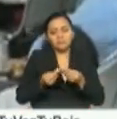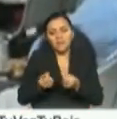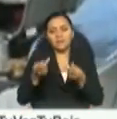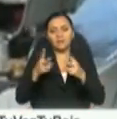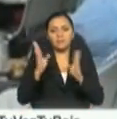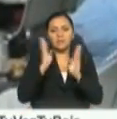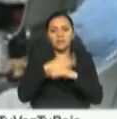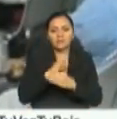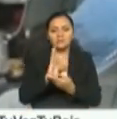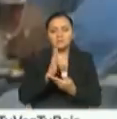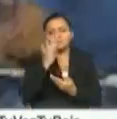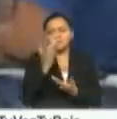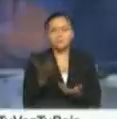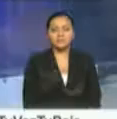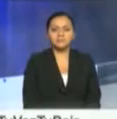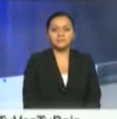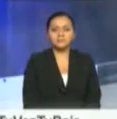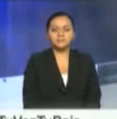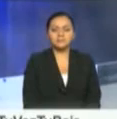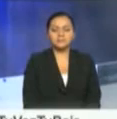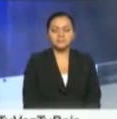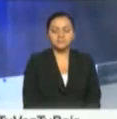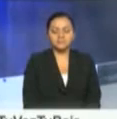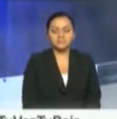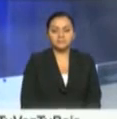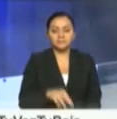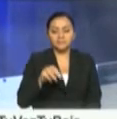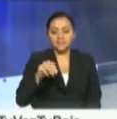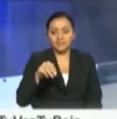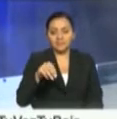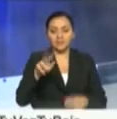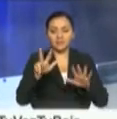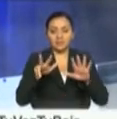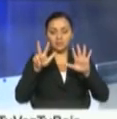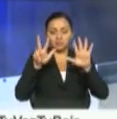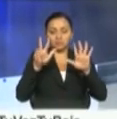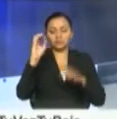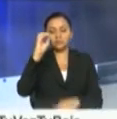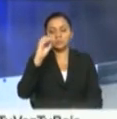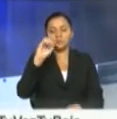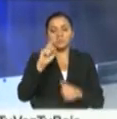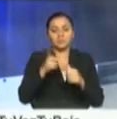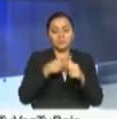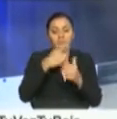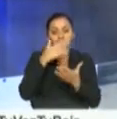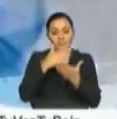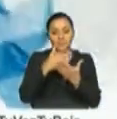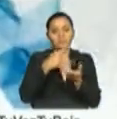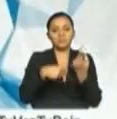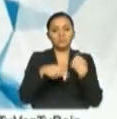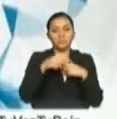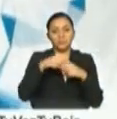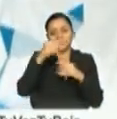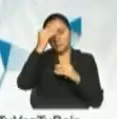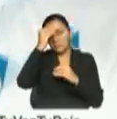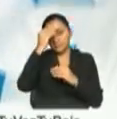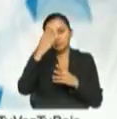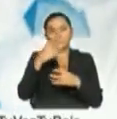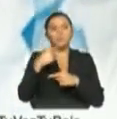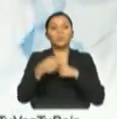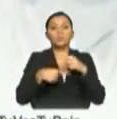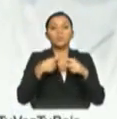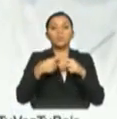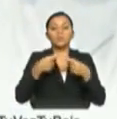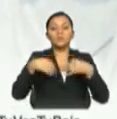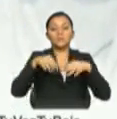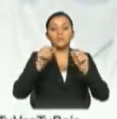Carolina Díaz, Noticiero Ciudadano. Martes 18 de octubre, tiempo de hacer una primera pausa. Al regresar le contaremos cuándo se